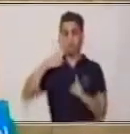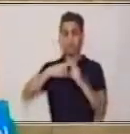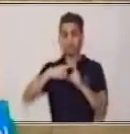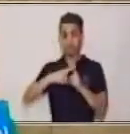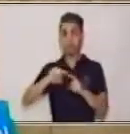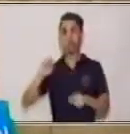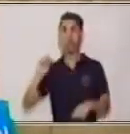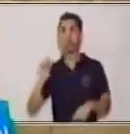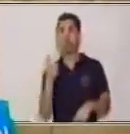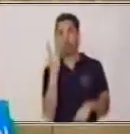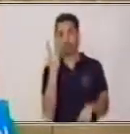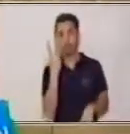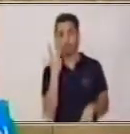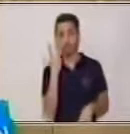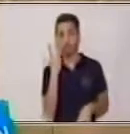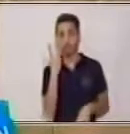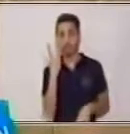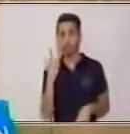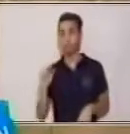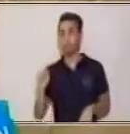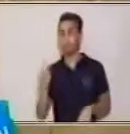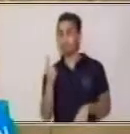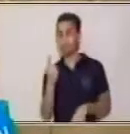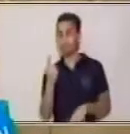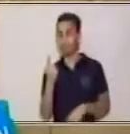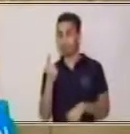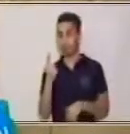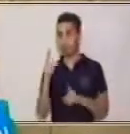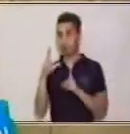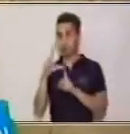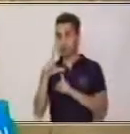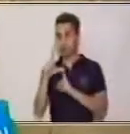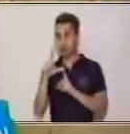doble del primer término